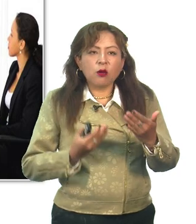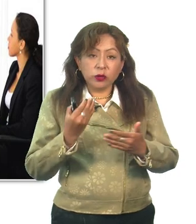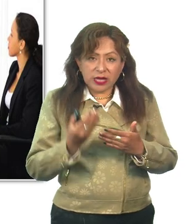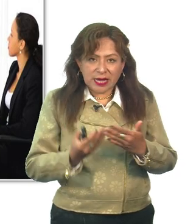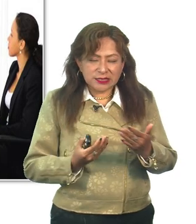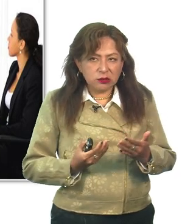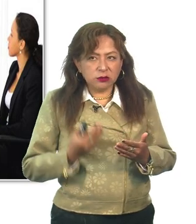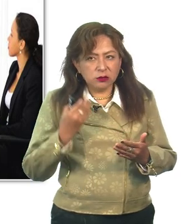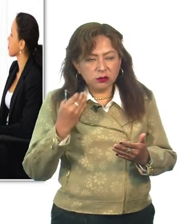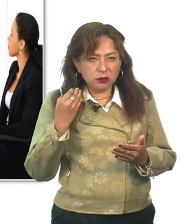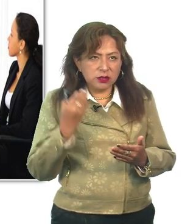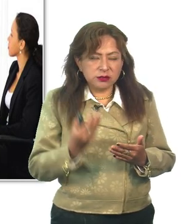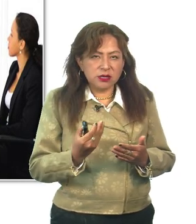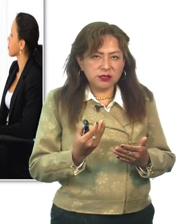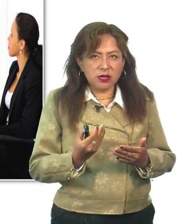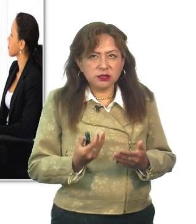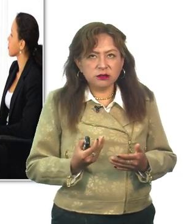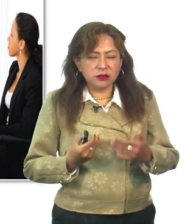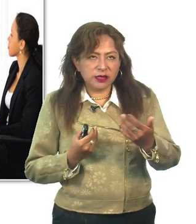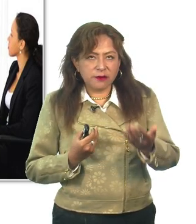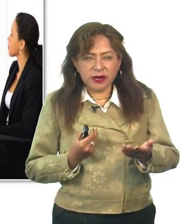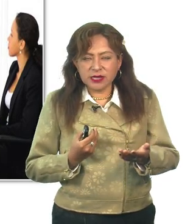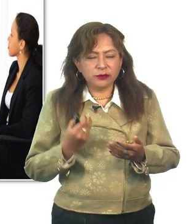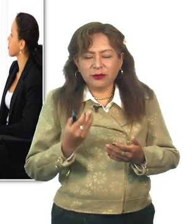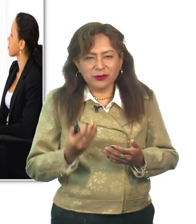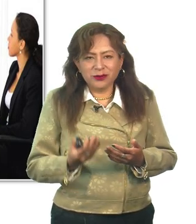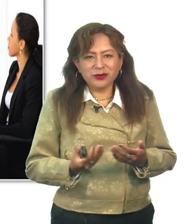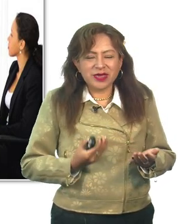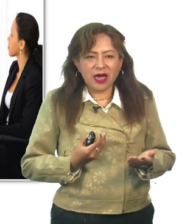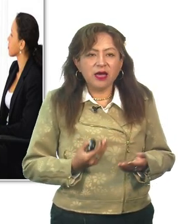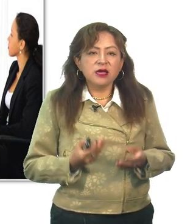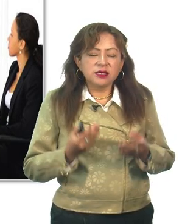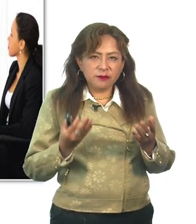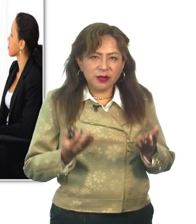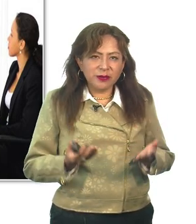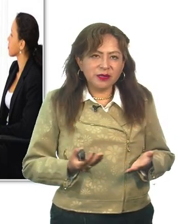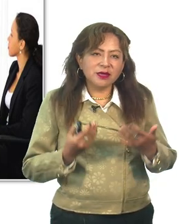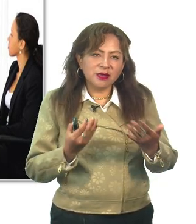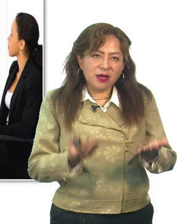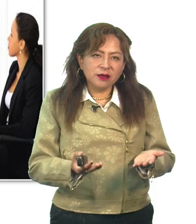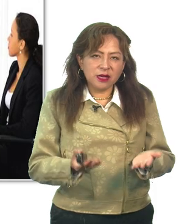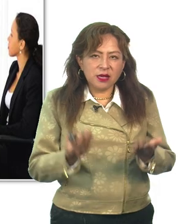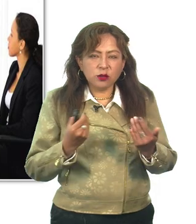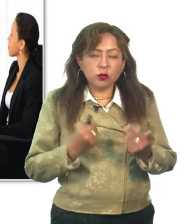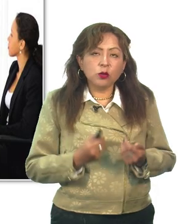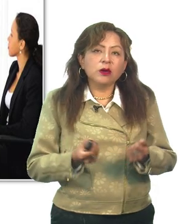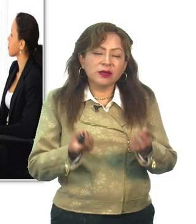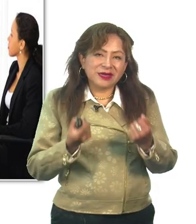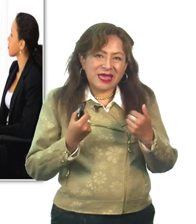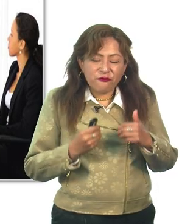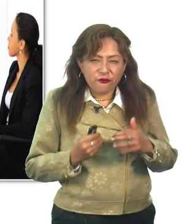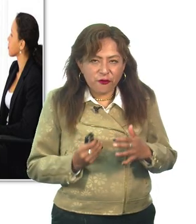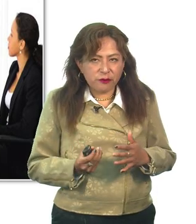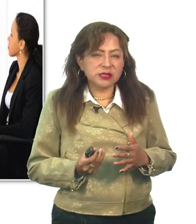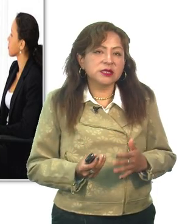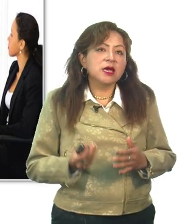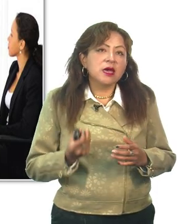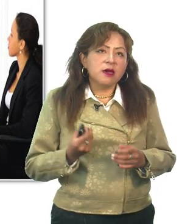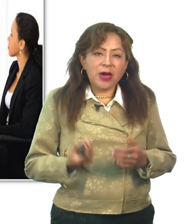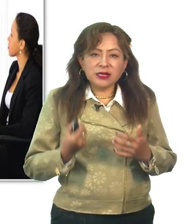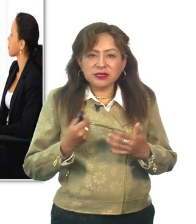misma comunicación, ¿no? Yo estoy haciendo esto y ¿qué te parece? No, no se da. Simplemente te dan y tú te